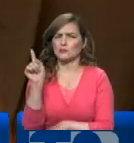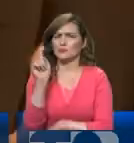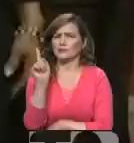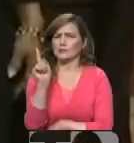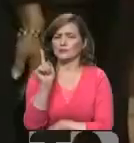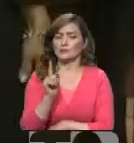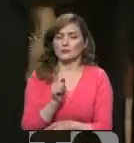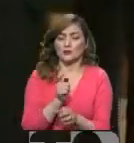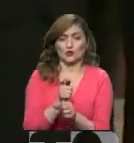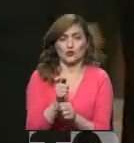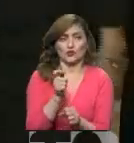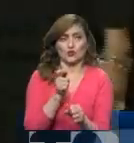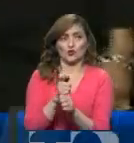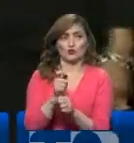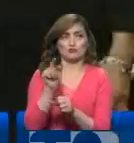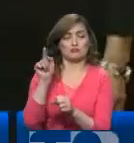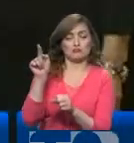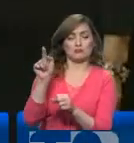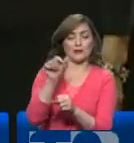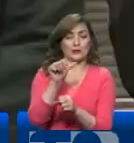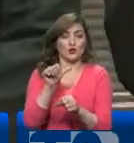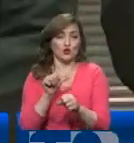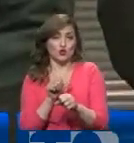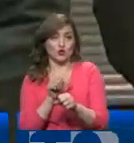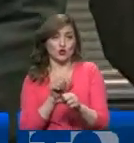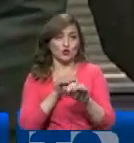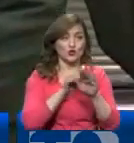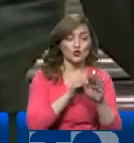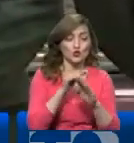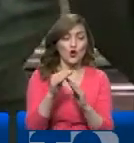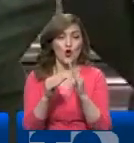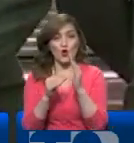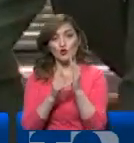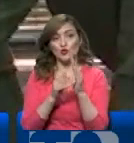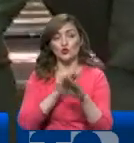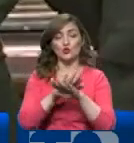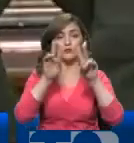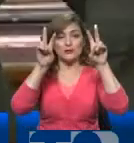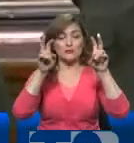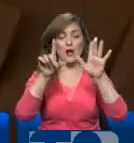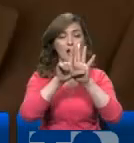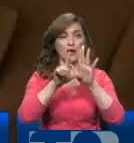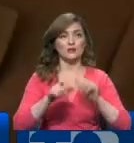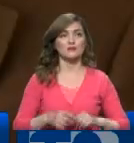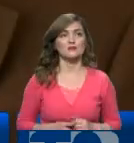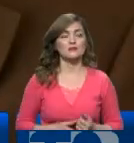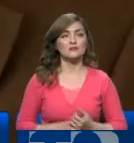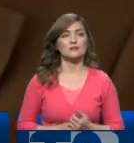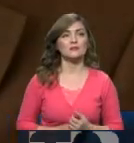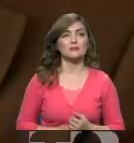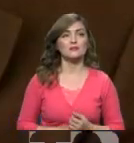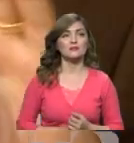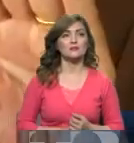un afán de persecución hacia magistrados que han actuado a favor o en contra, en últimos sonados casos jurídicos.